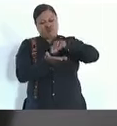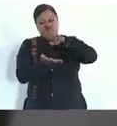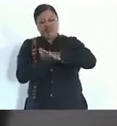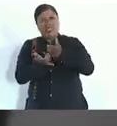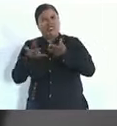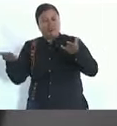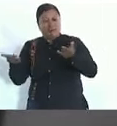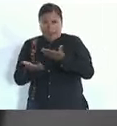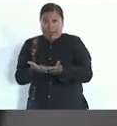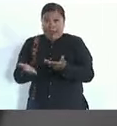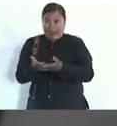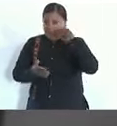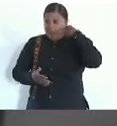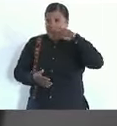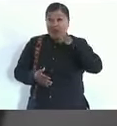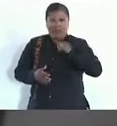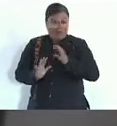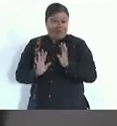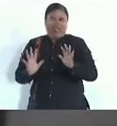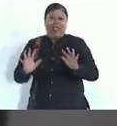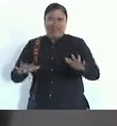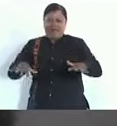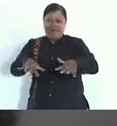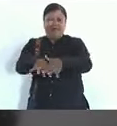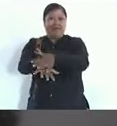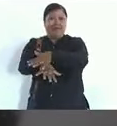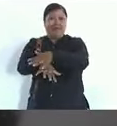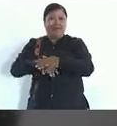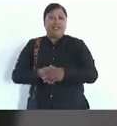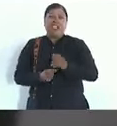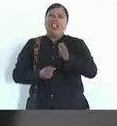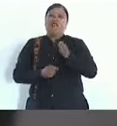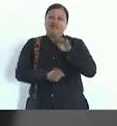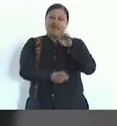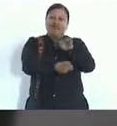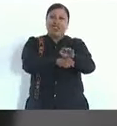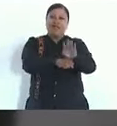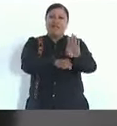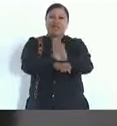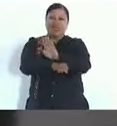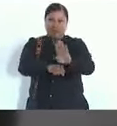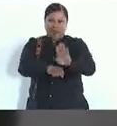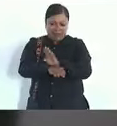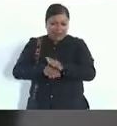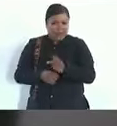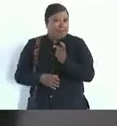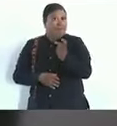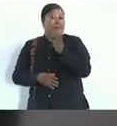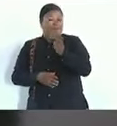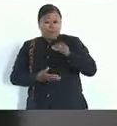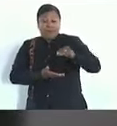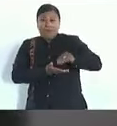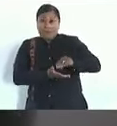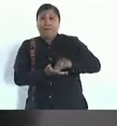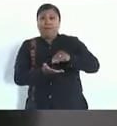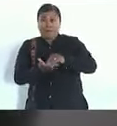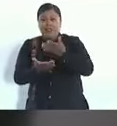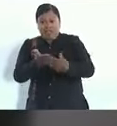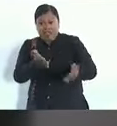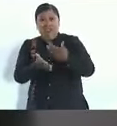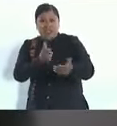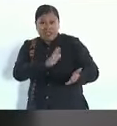futuro de Oaxaca es el porvenir, el futuro con bienestar. Hay, claro que sí, todavía por hacer, obras